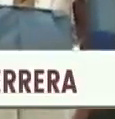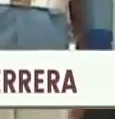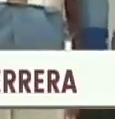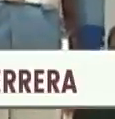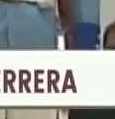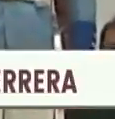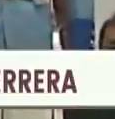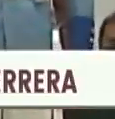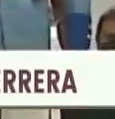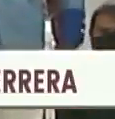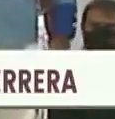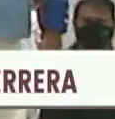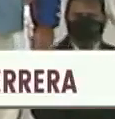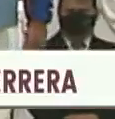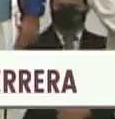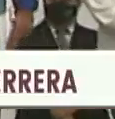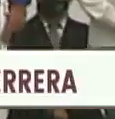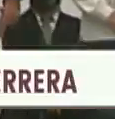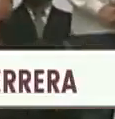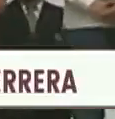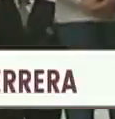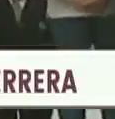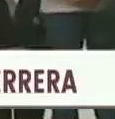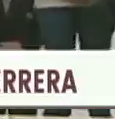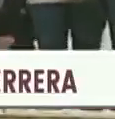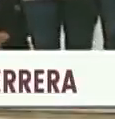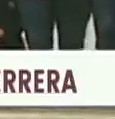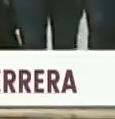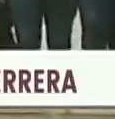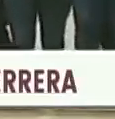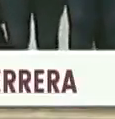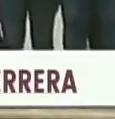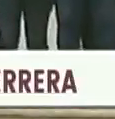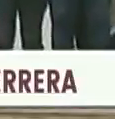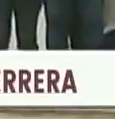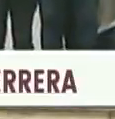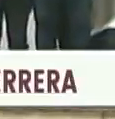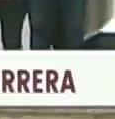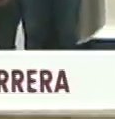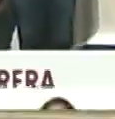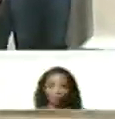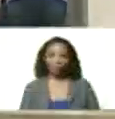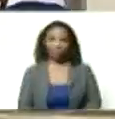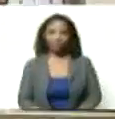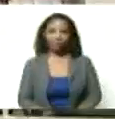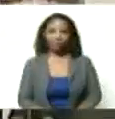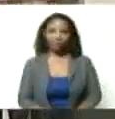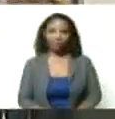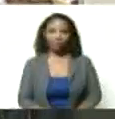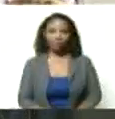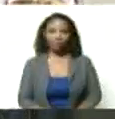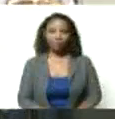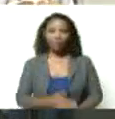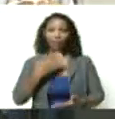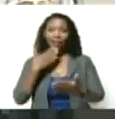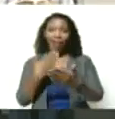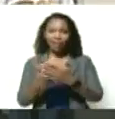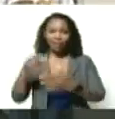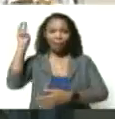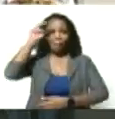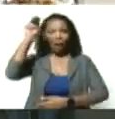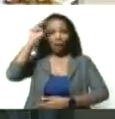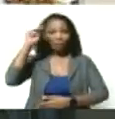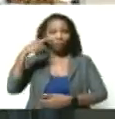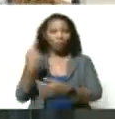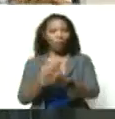Salvas de fusilería para despedir al maestro de generaciones Earle Herrera. Gracias, maestro